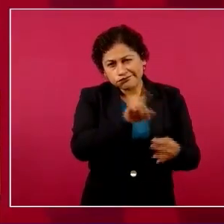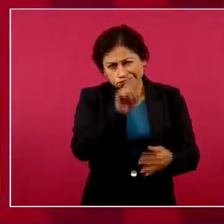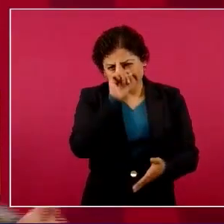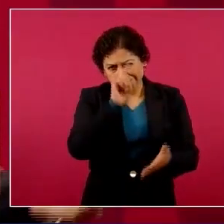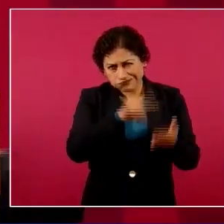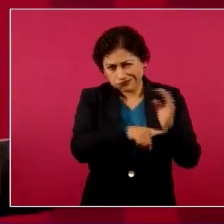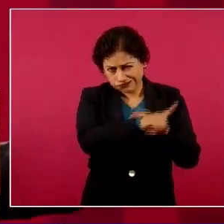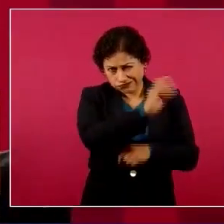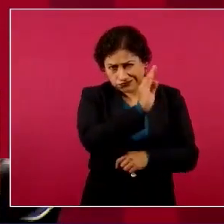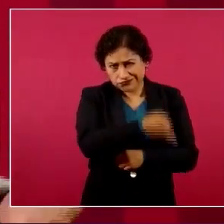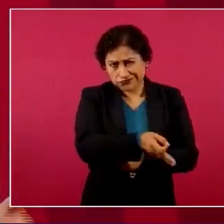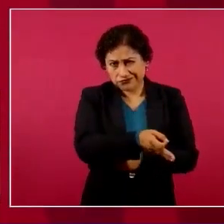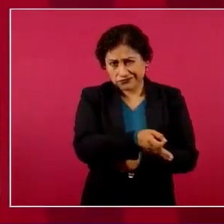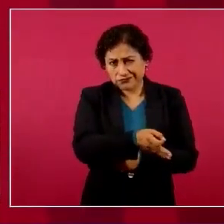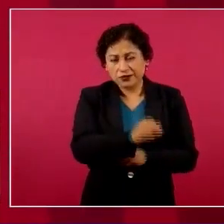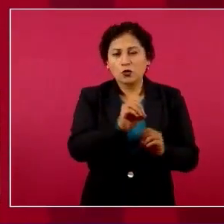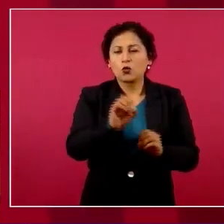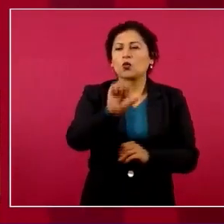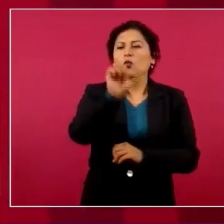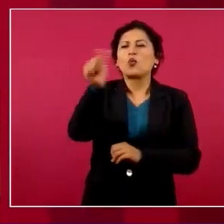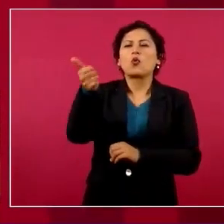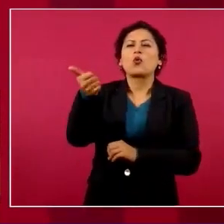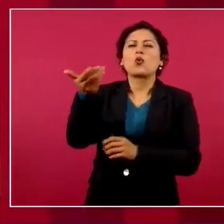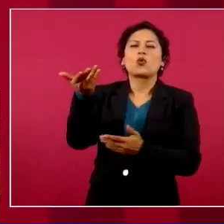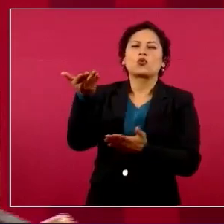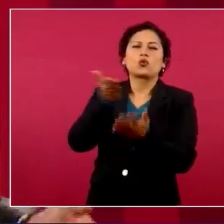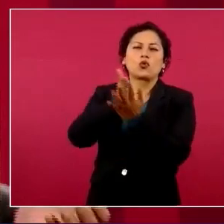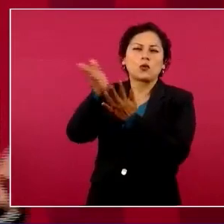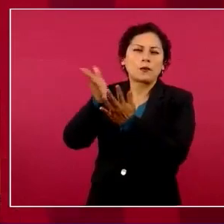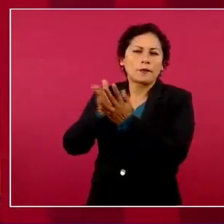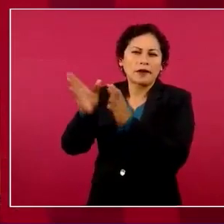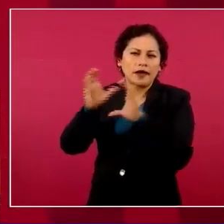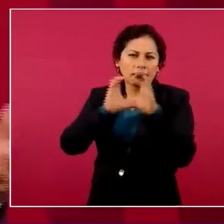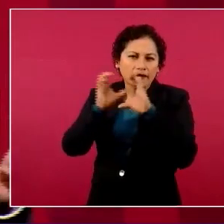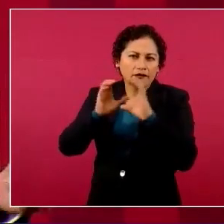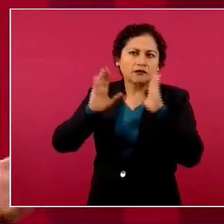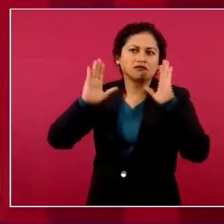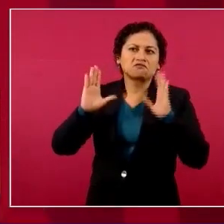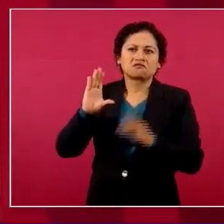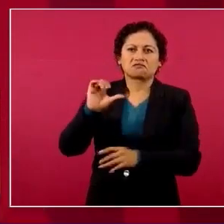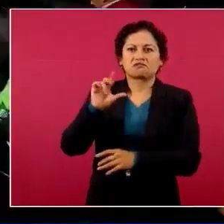o de otros medios, pues, a Claudio X. González,